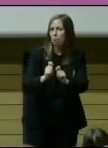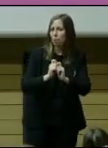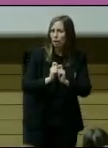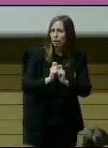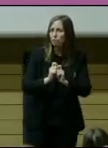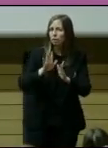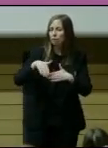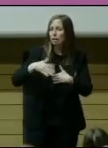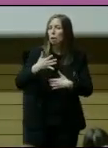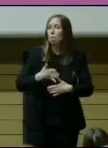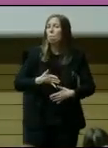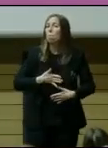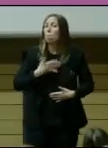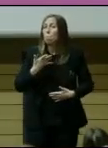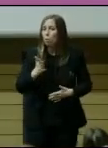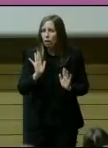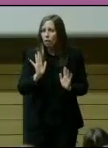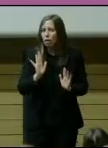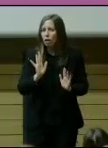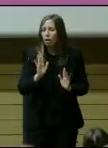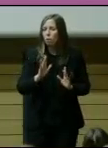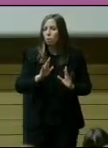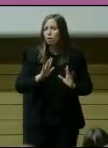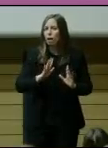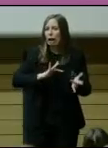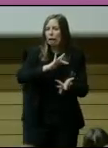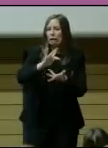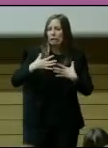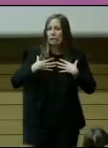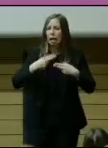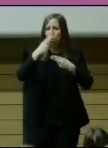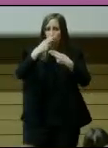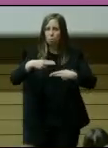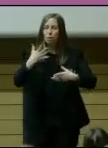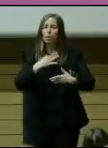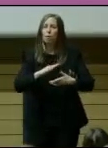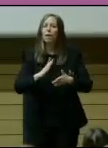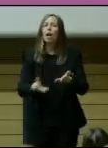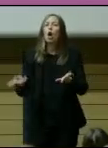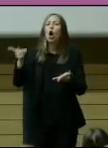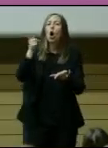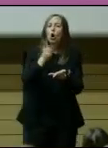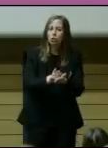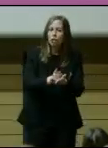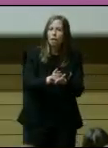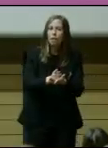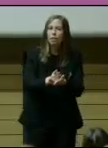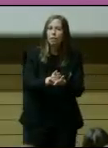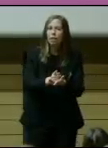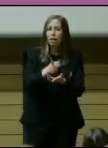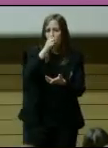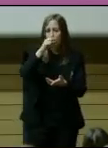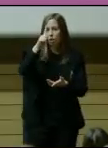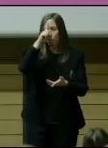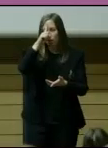de fondo es que podía haber una terrible crisis de salud pública y se podrían volver a ver las imágenes terribles